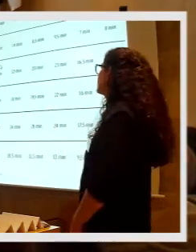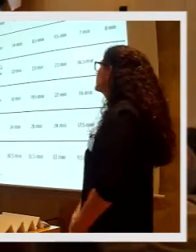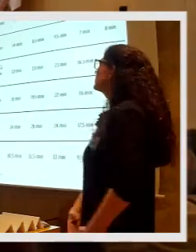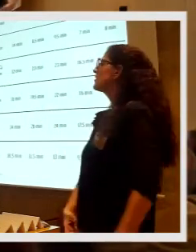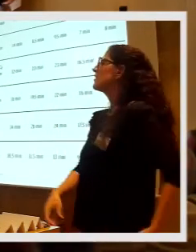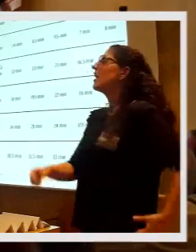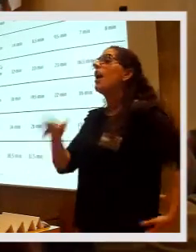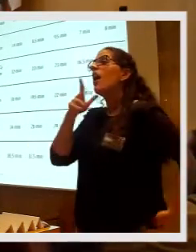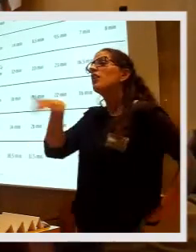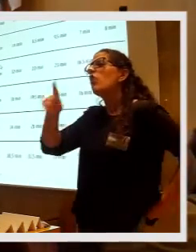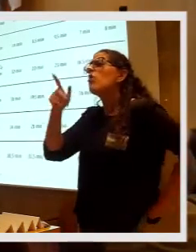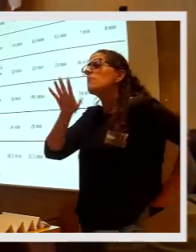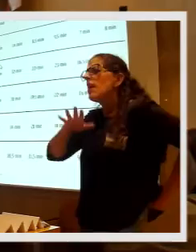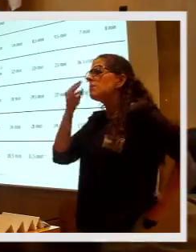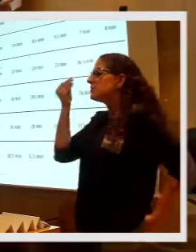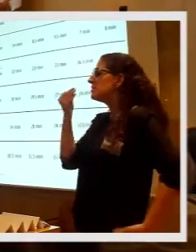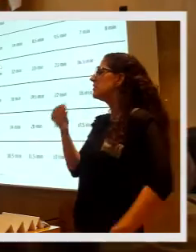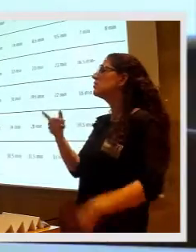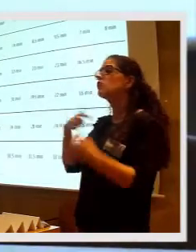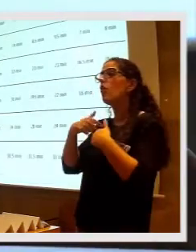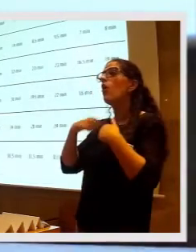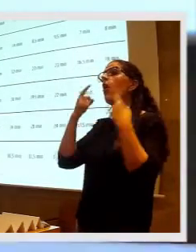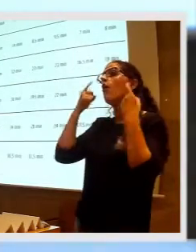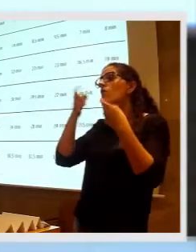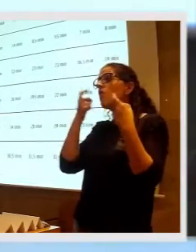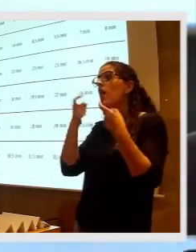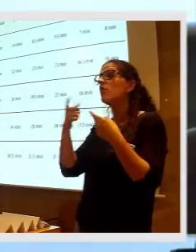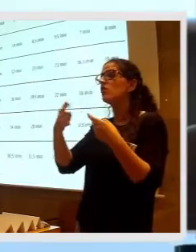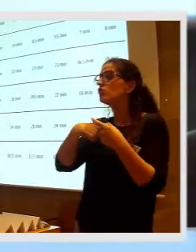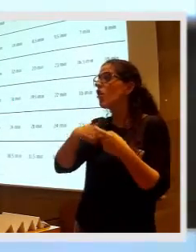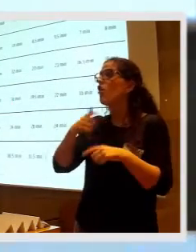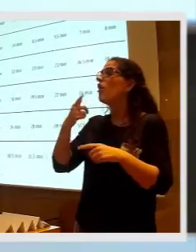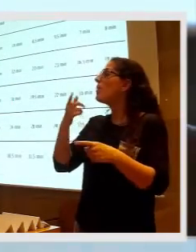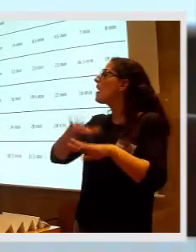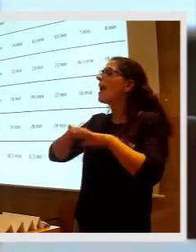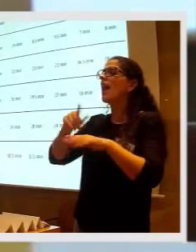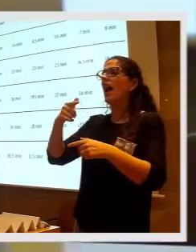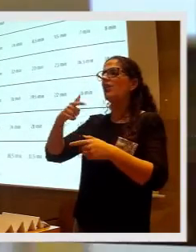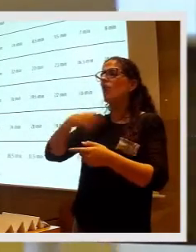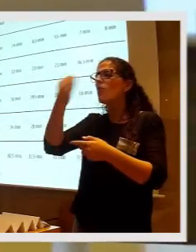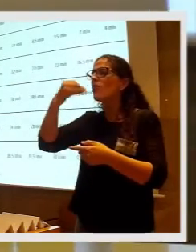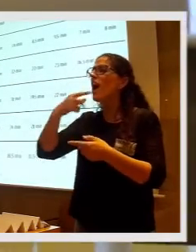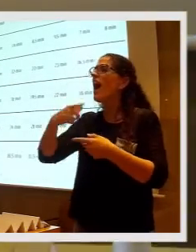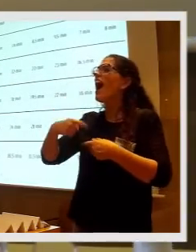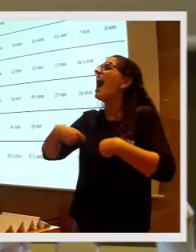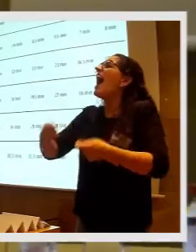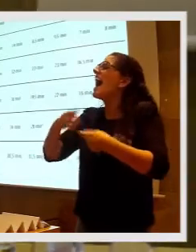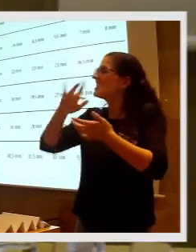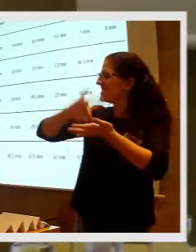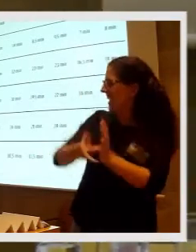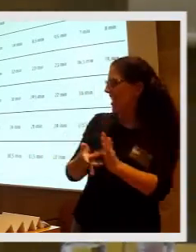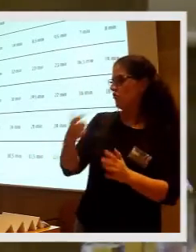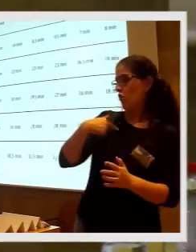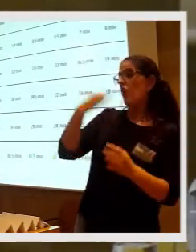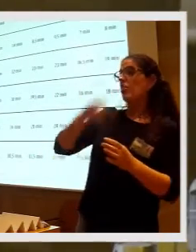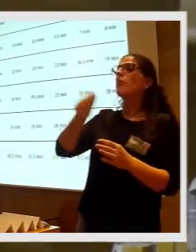nos parásemos a pensar cuánto esfuerzo, cuánta actividad física tenemos que desarrollar para quemar calorías de una sola hamburguesa, de un